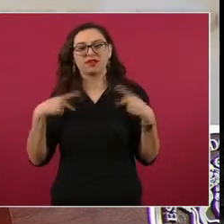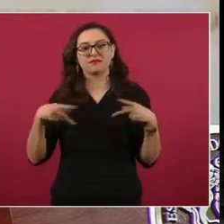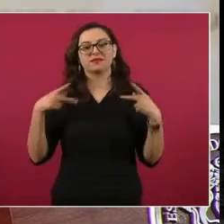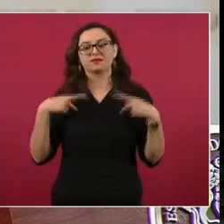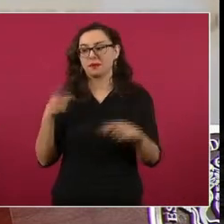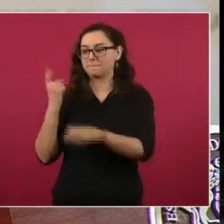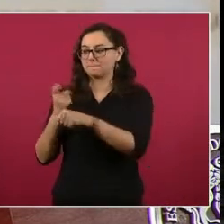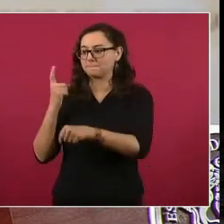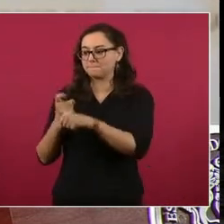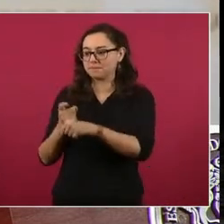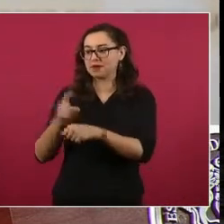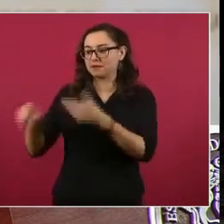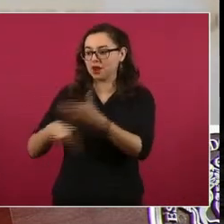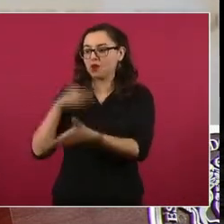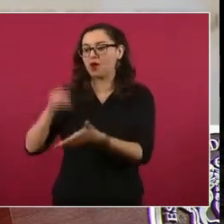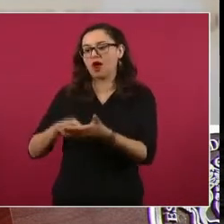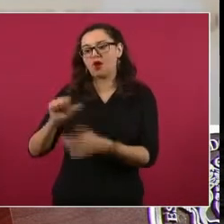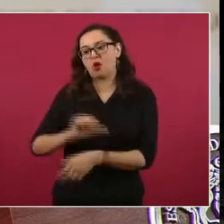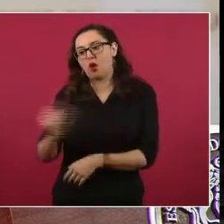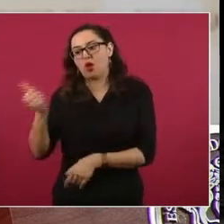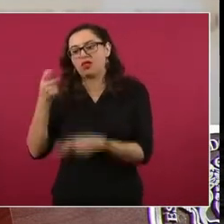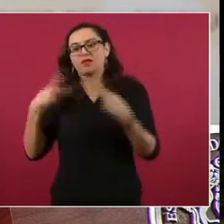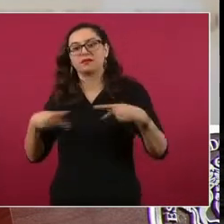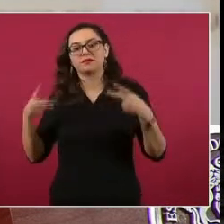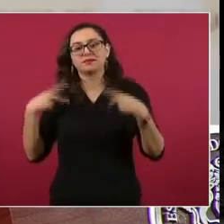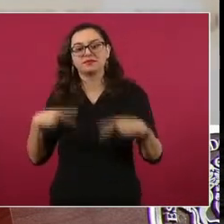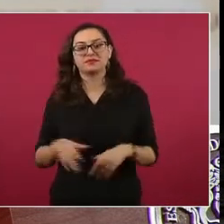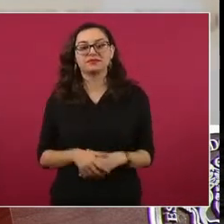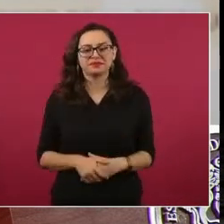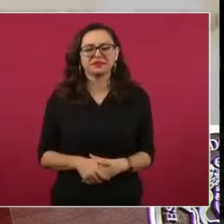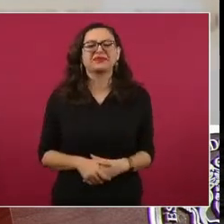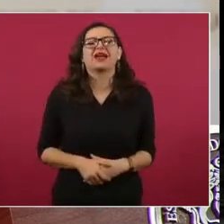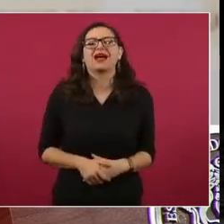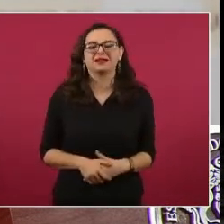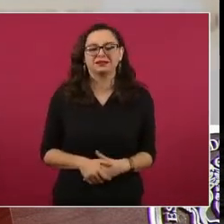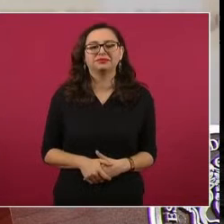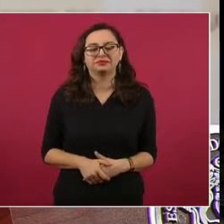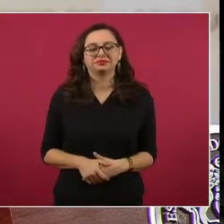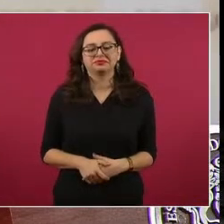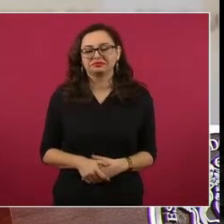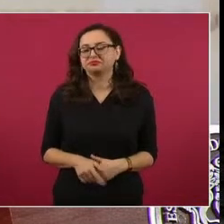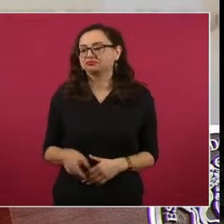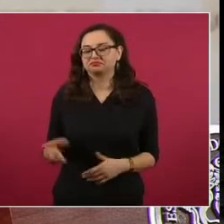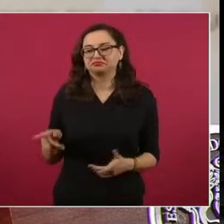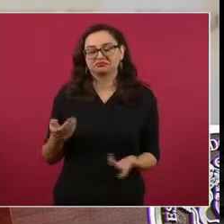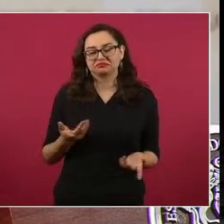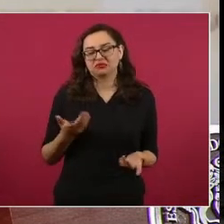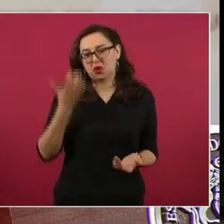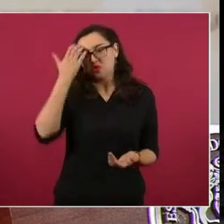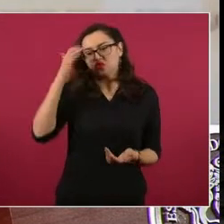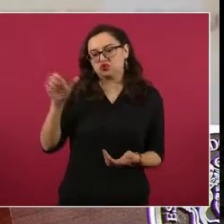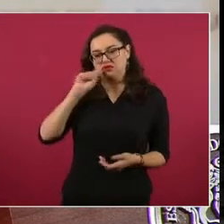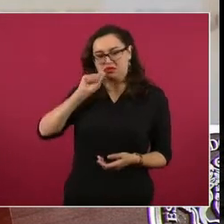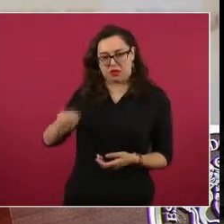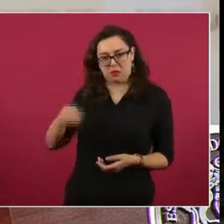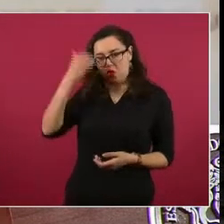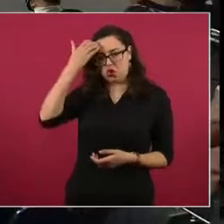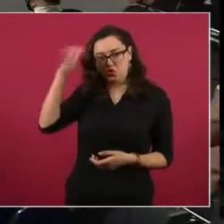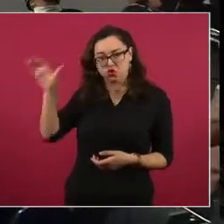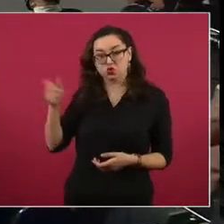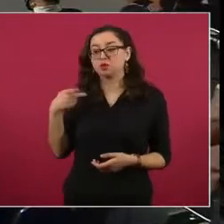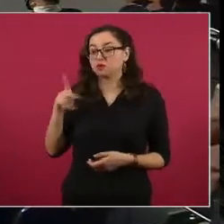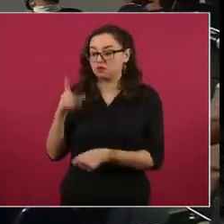entonces dije ah pues no lo conozco pero se acuerdo en el lugar en el examen